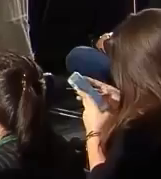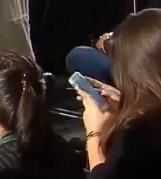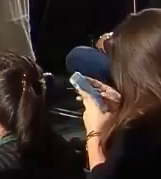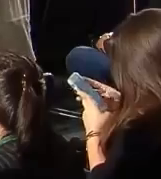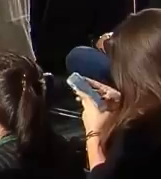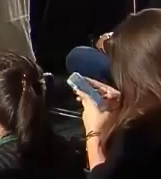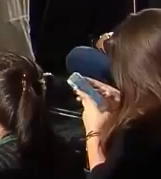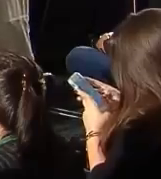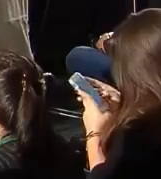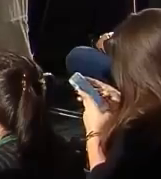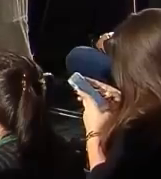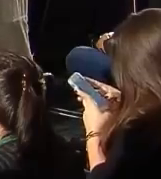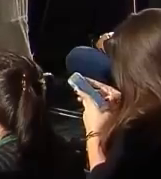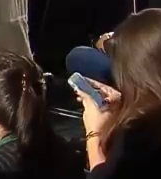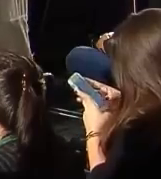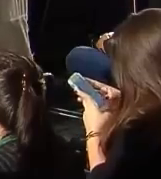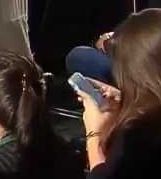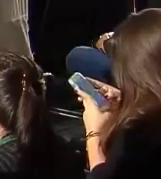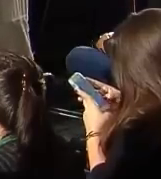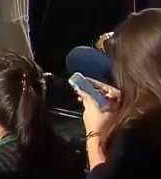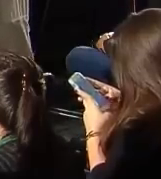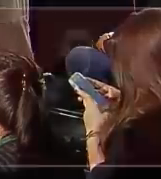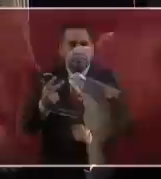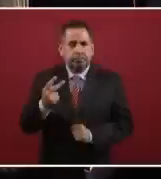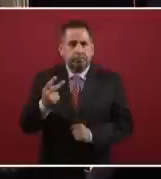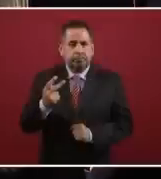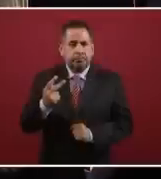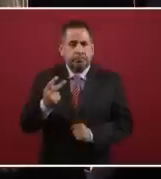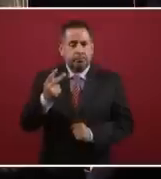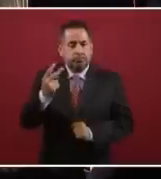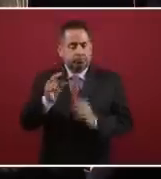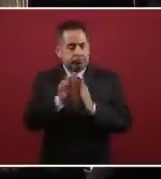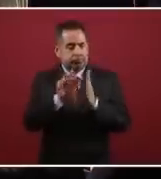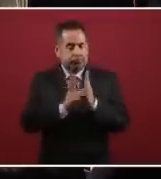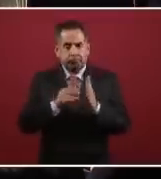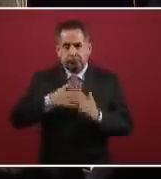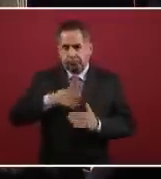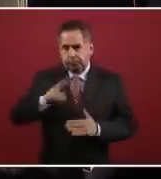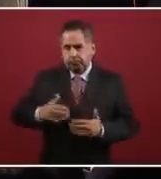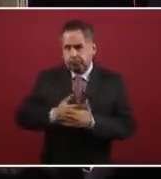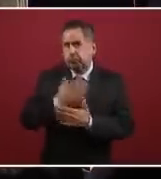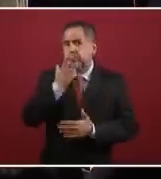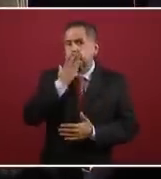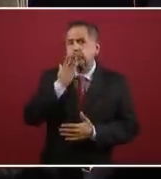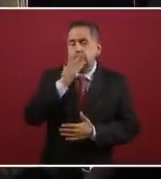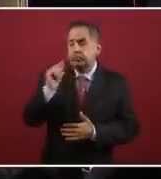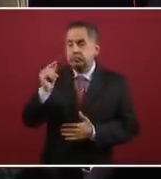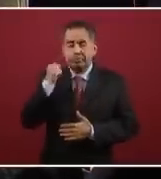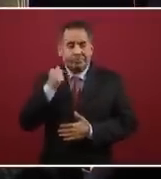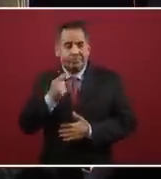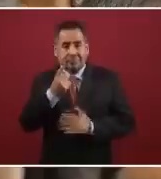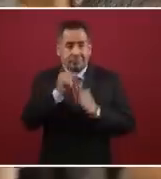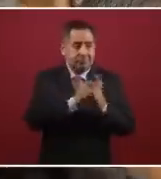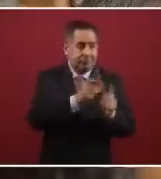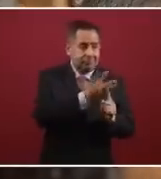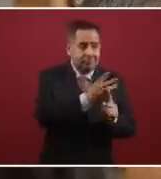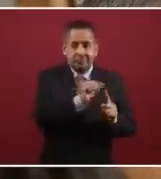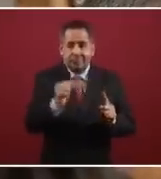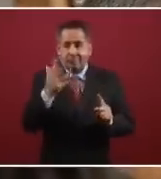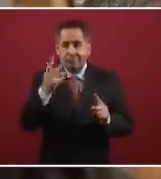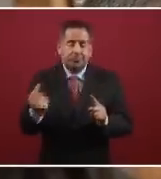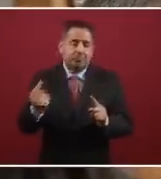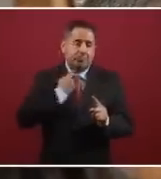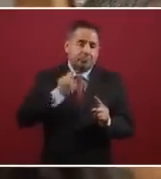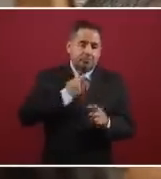llevamos aproximadamente 3 meses donde cada semana fácil hay de 3 a 5 homicidios. Y yo quiero saber qué más